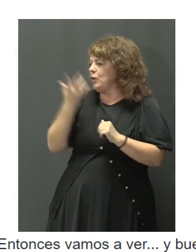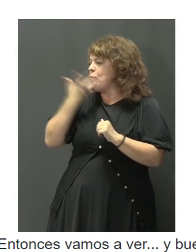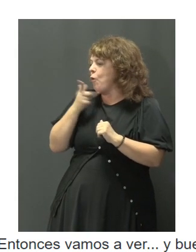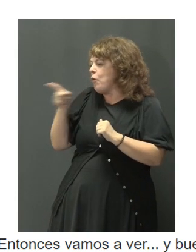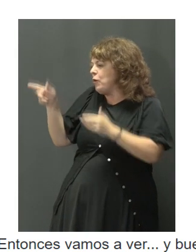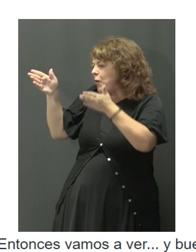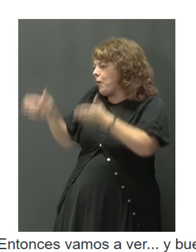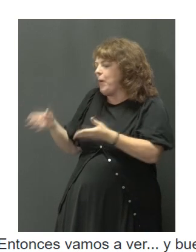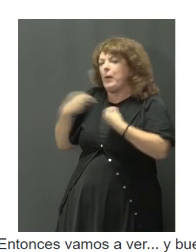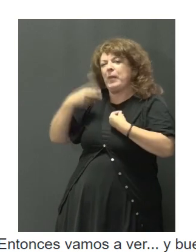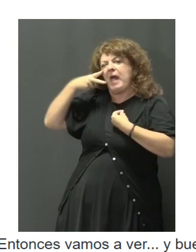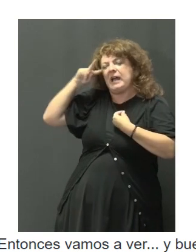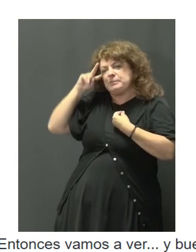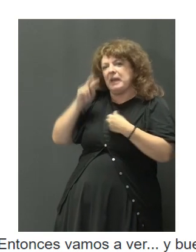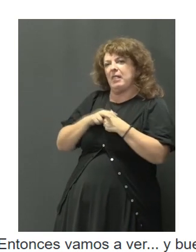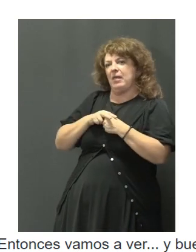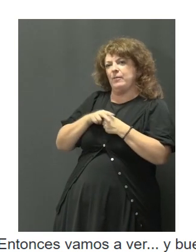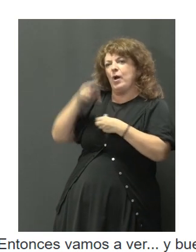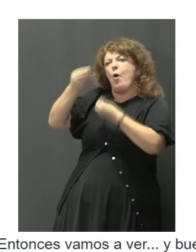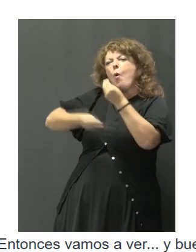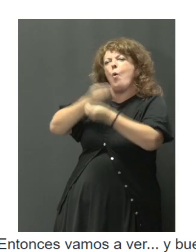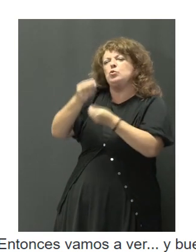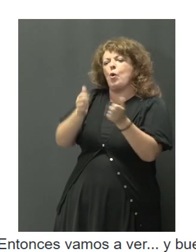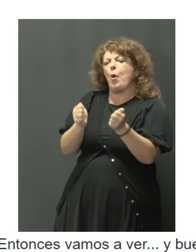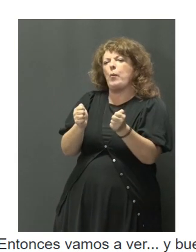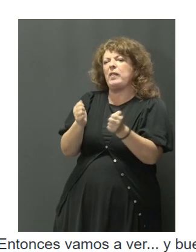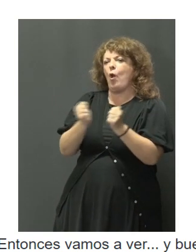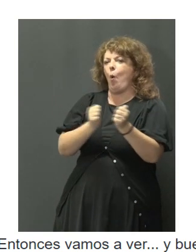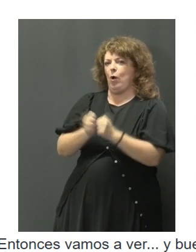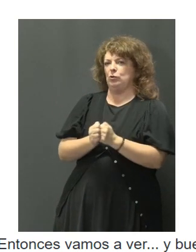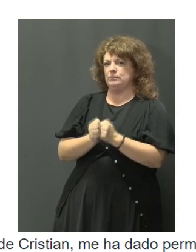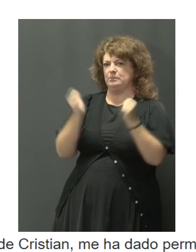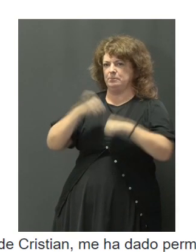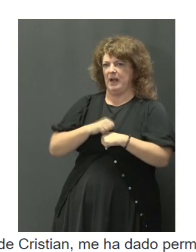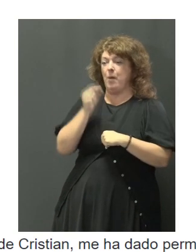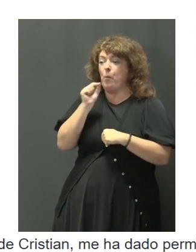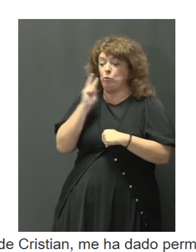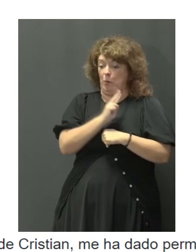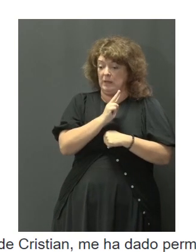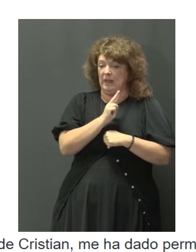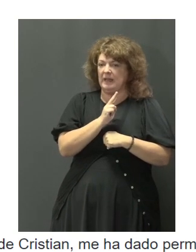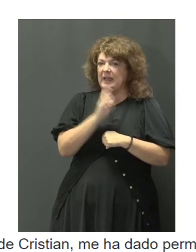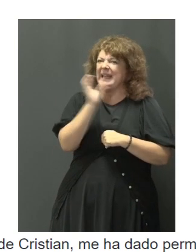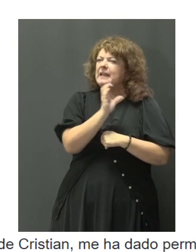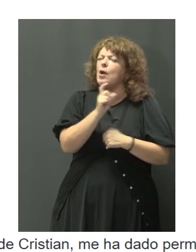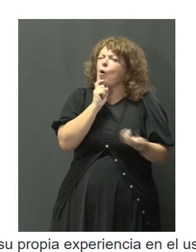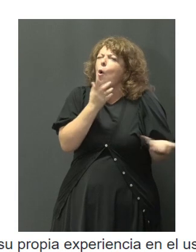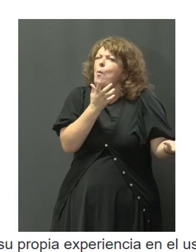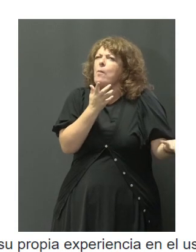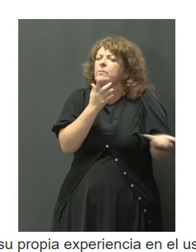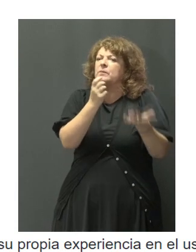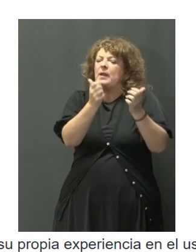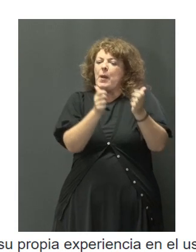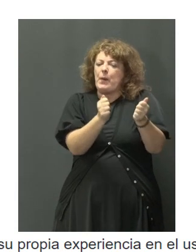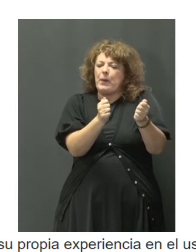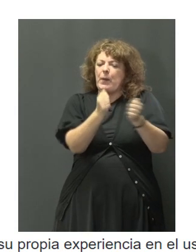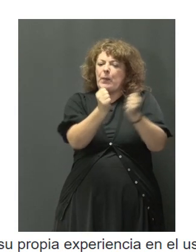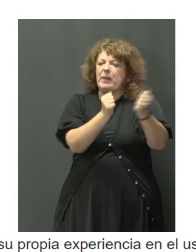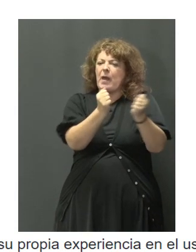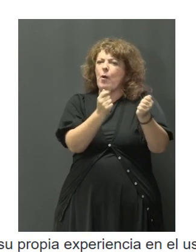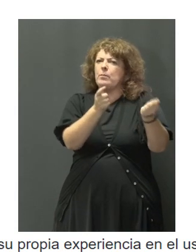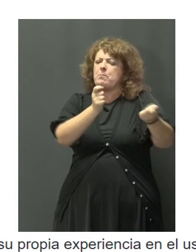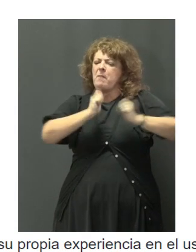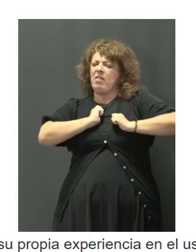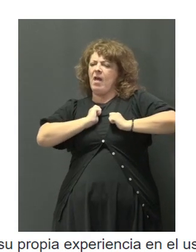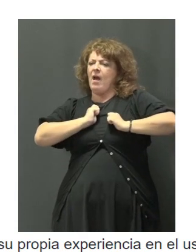un poco su propia experiencia en el uso de videojuegos. Desde tu punto de vista, Cristian, ¿cómo favorecen los videojuegos